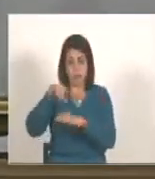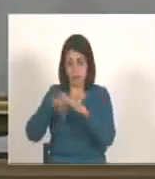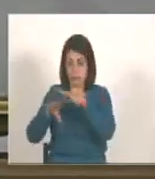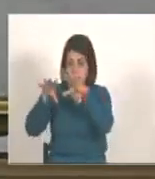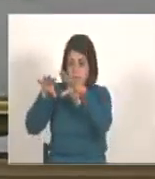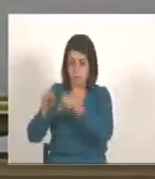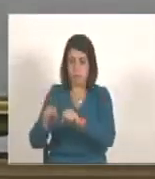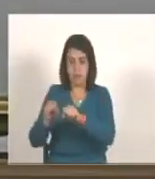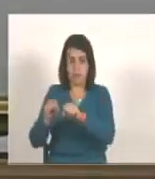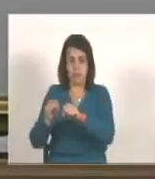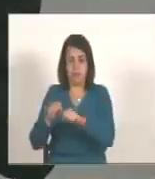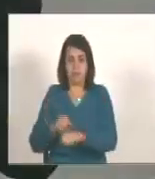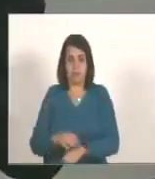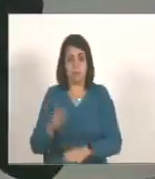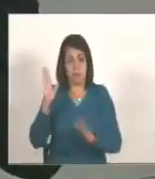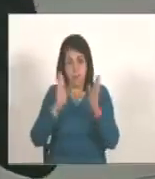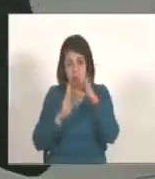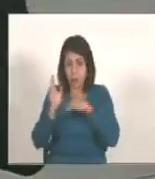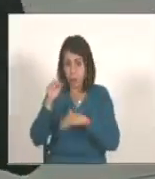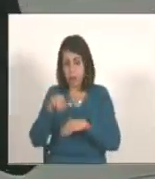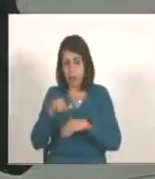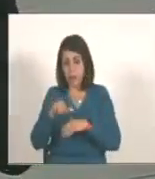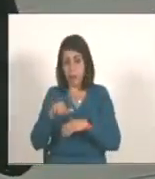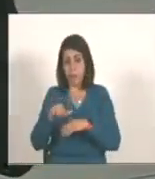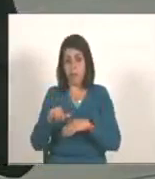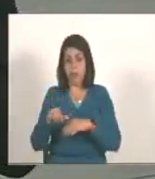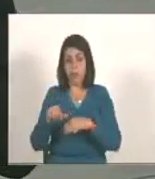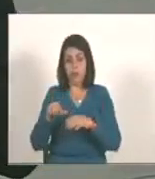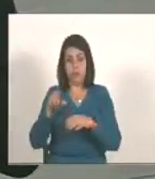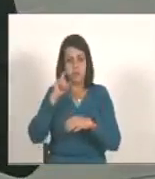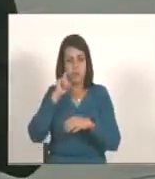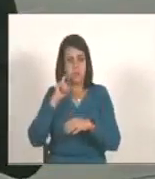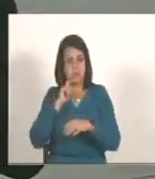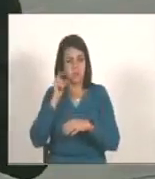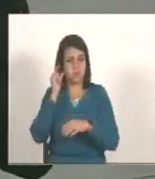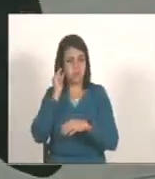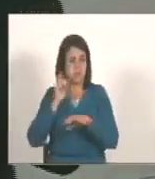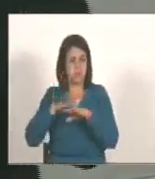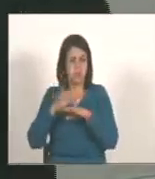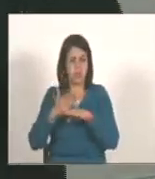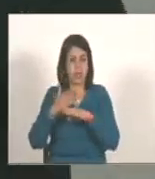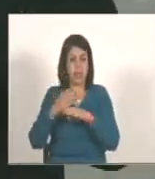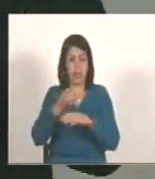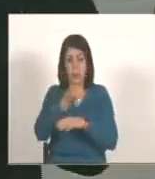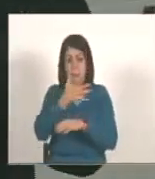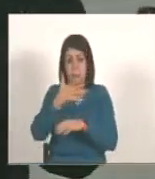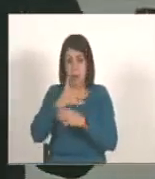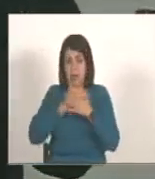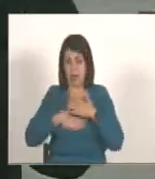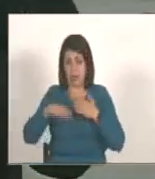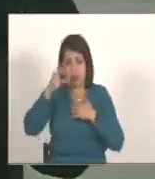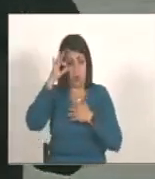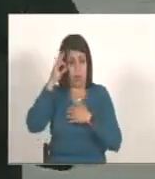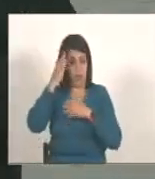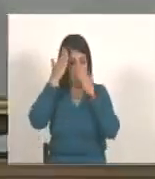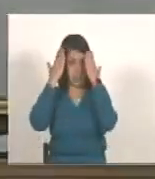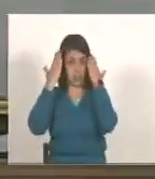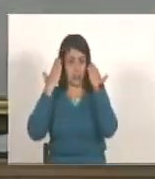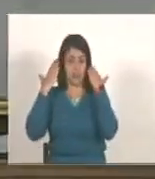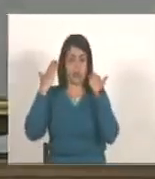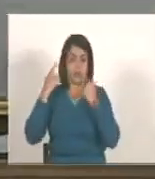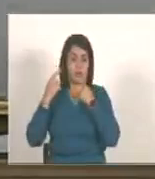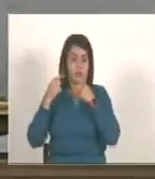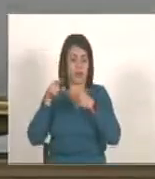invádannos, vengan, preñen a nuestras mujeres para que salgan catiritos los niños. ¿Se acuerdan de lo que dijo